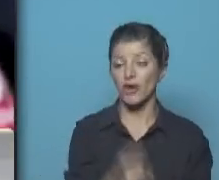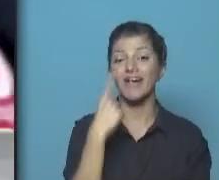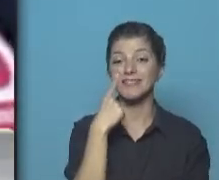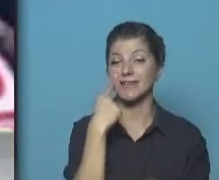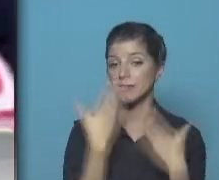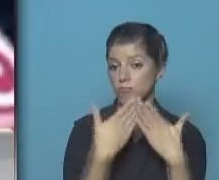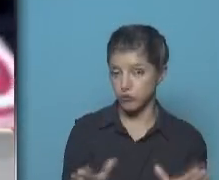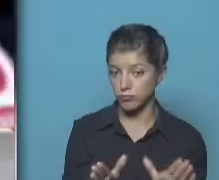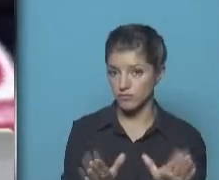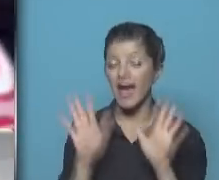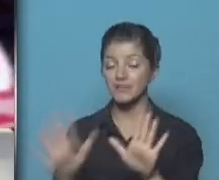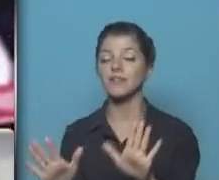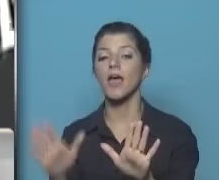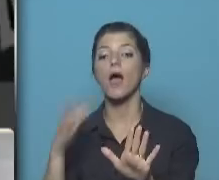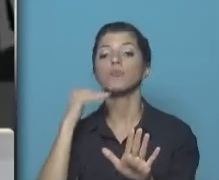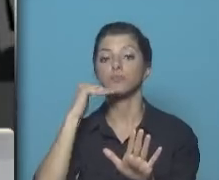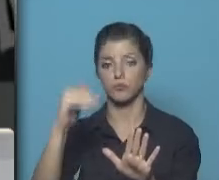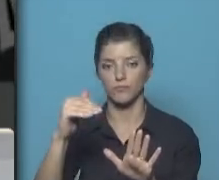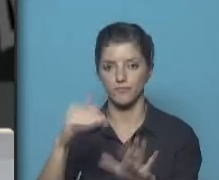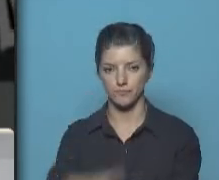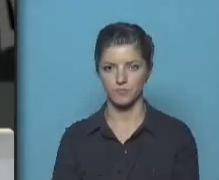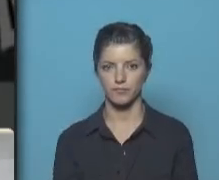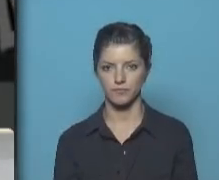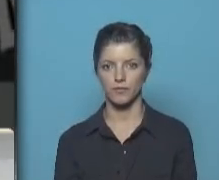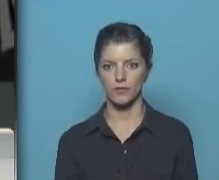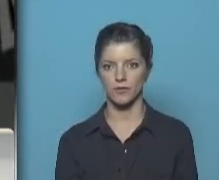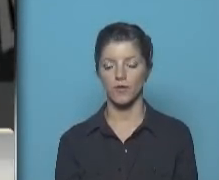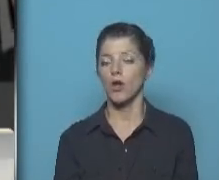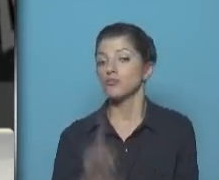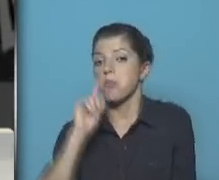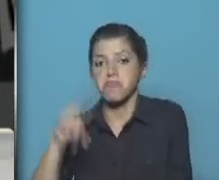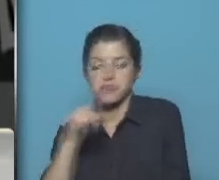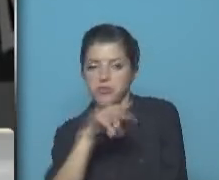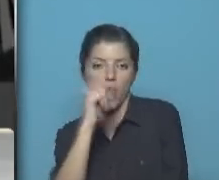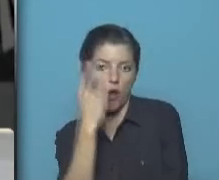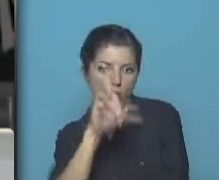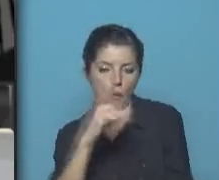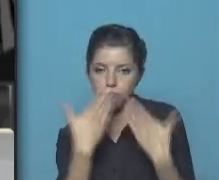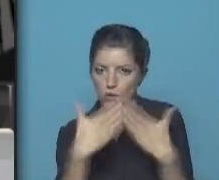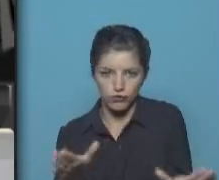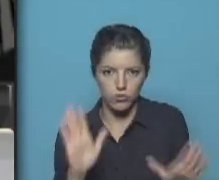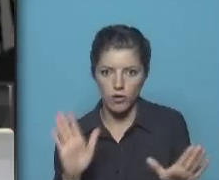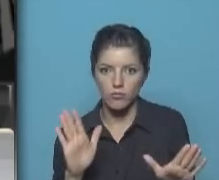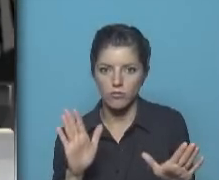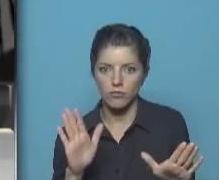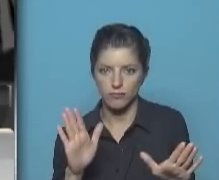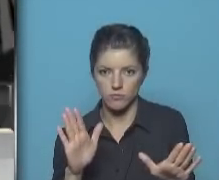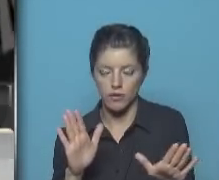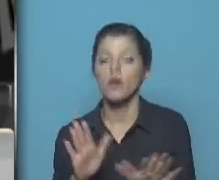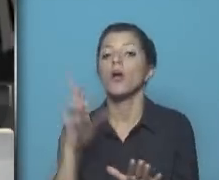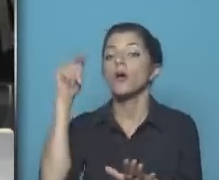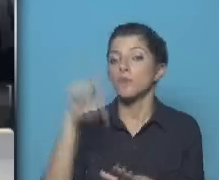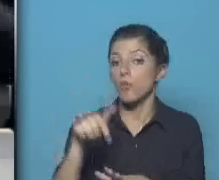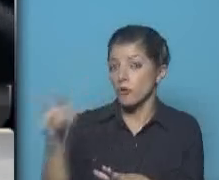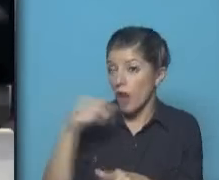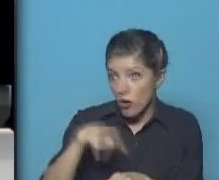así respondió. No sé si Raúl renunció o no, la verdad que cuando terminemos el programa me pondré al tanto,